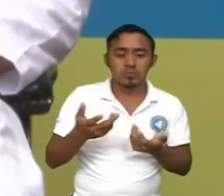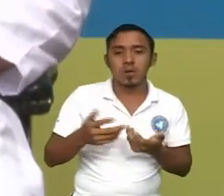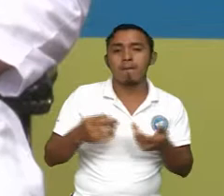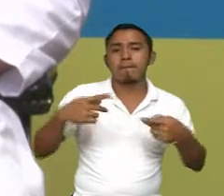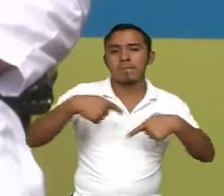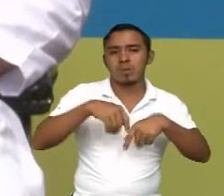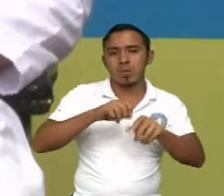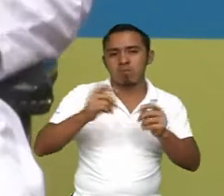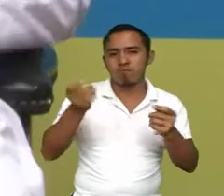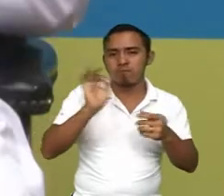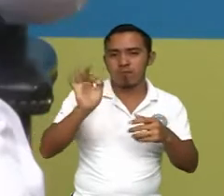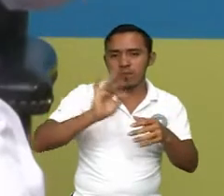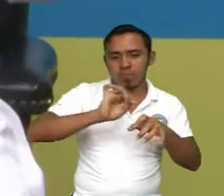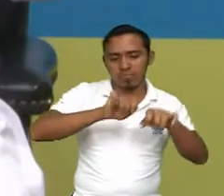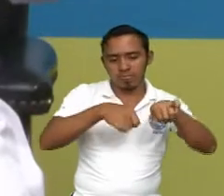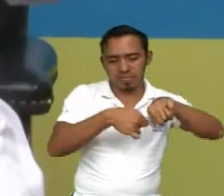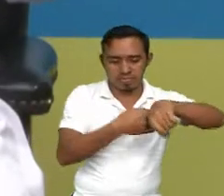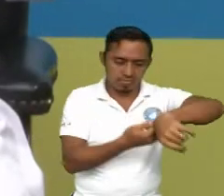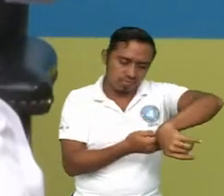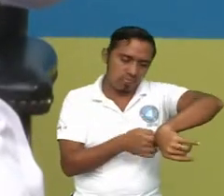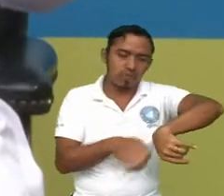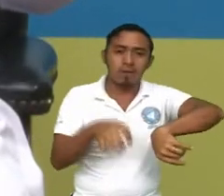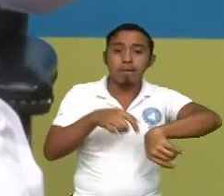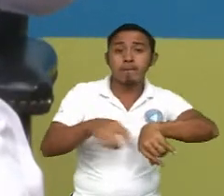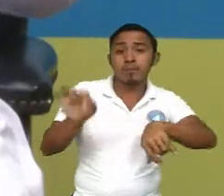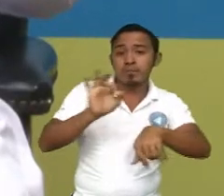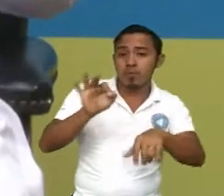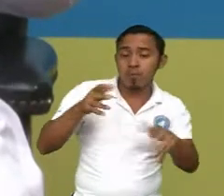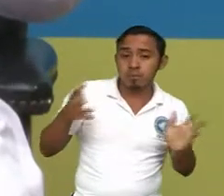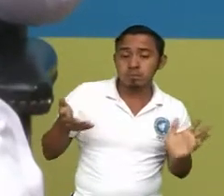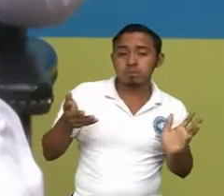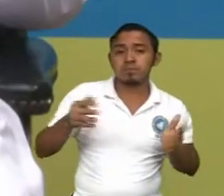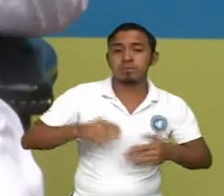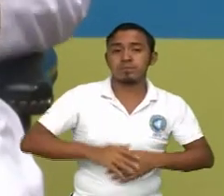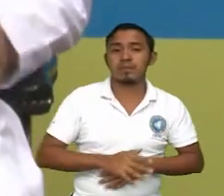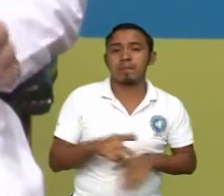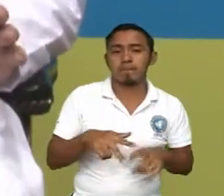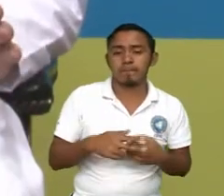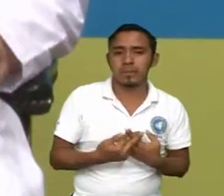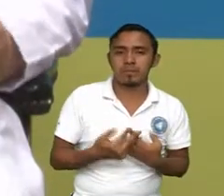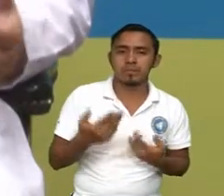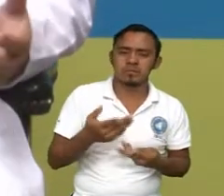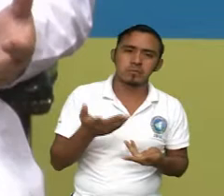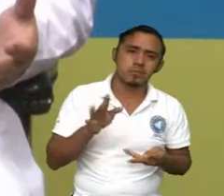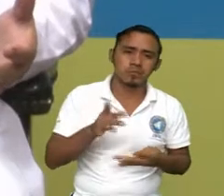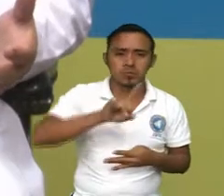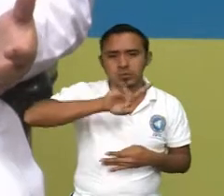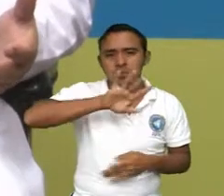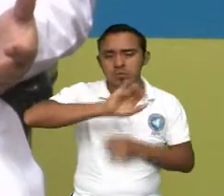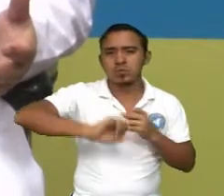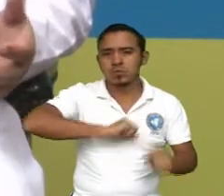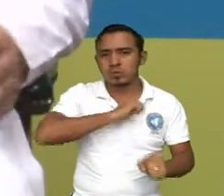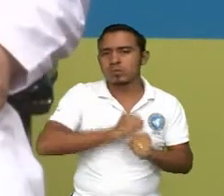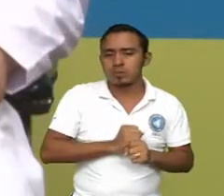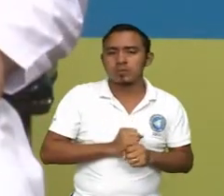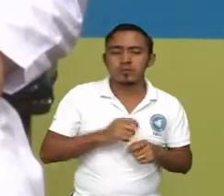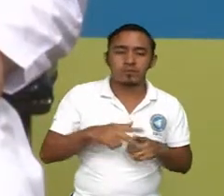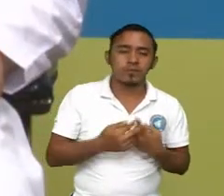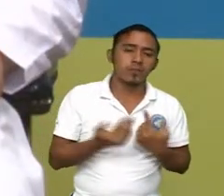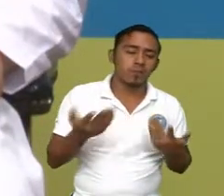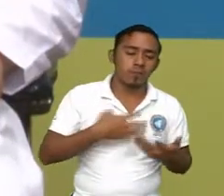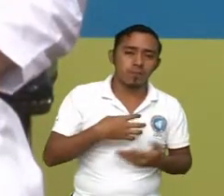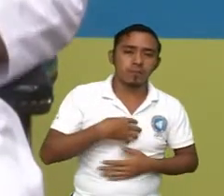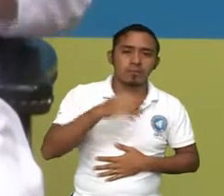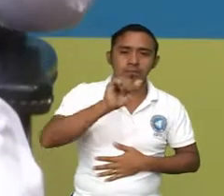una vez que ella se va deformando porque tal vez inicio a sus 14 años por poner un ejemplo y a sus